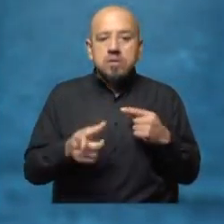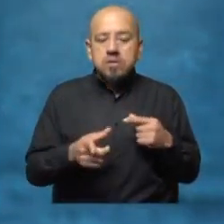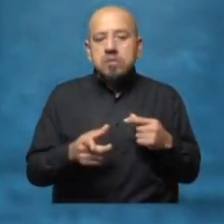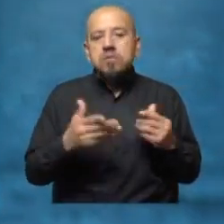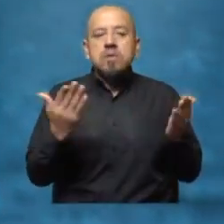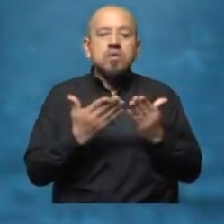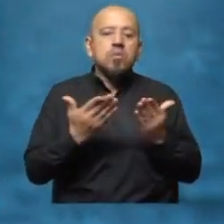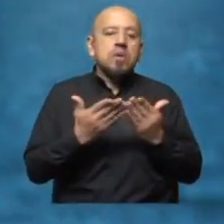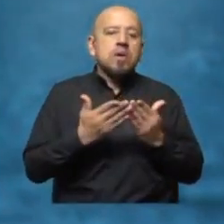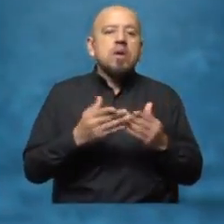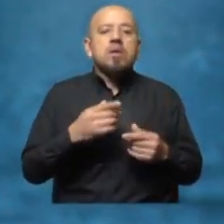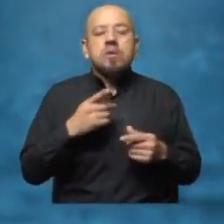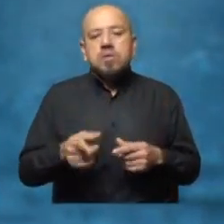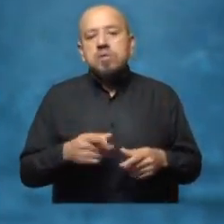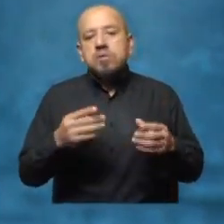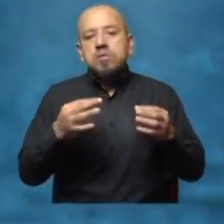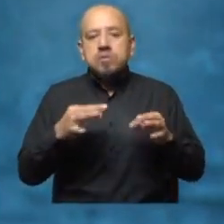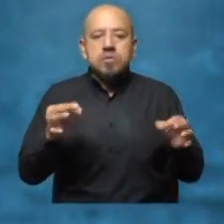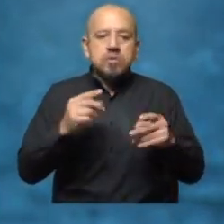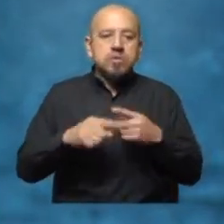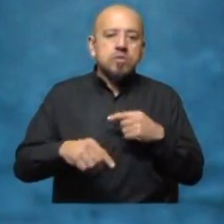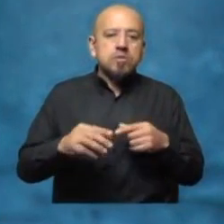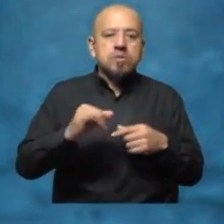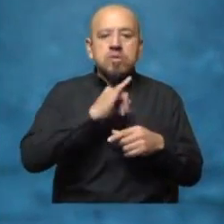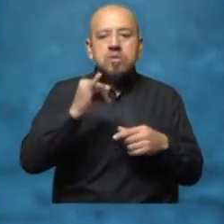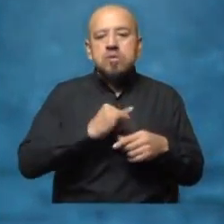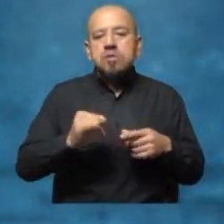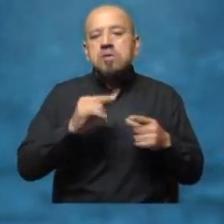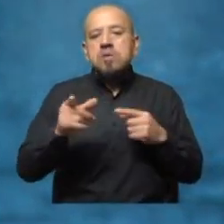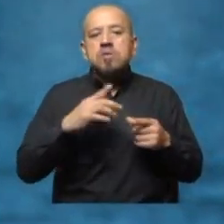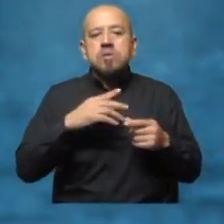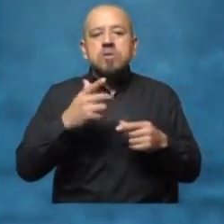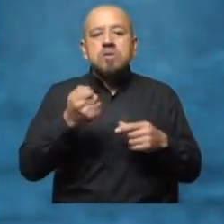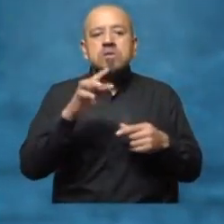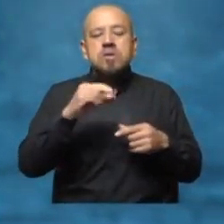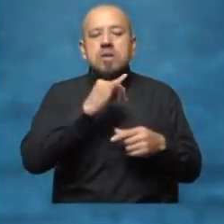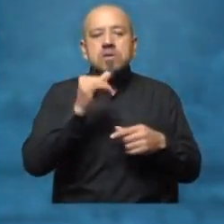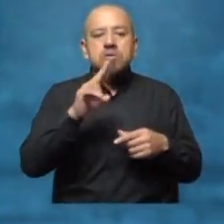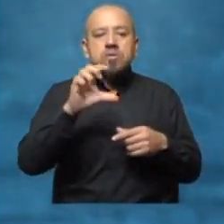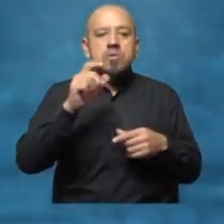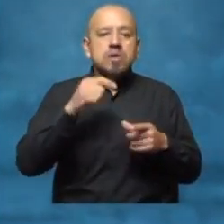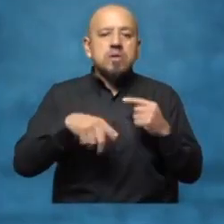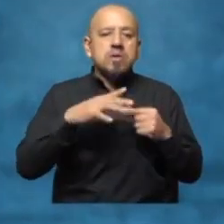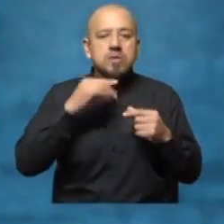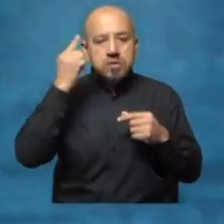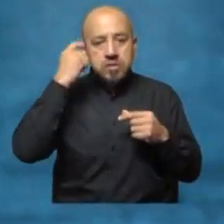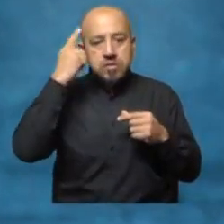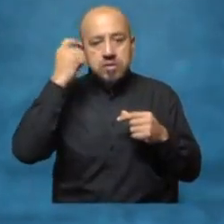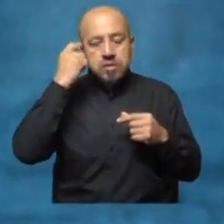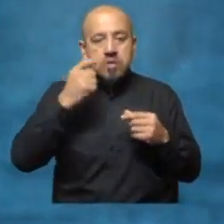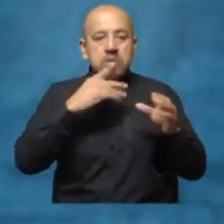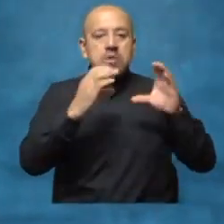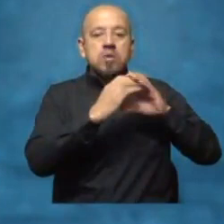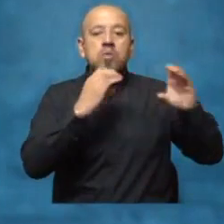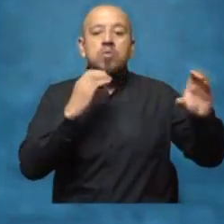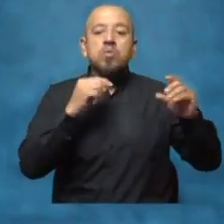y ha hecho danza había cantado zarzuela en teatros desde muy niña y tenía la experiencia de los ovnis y que se